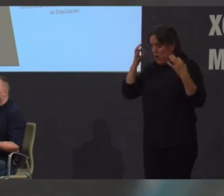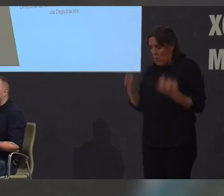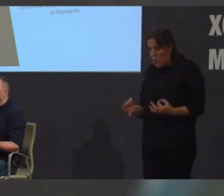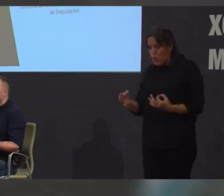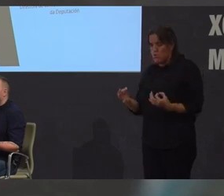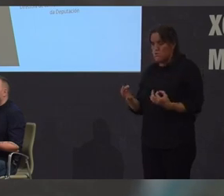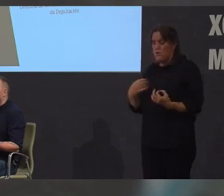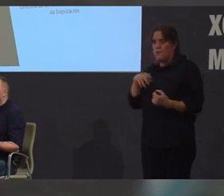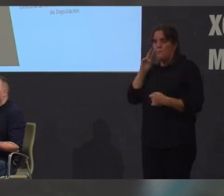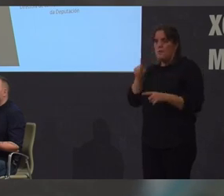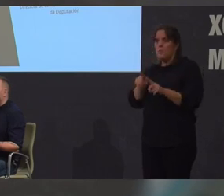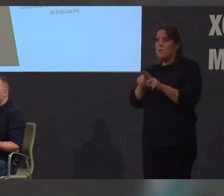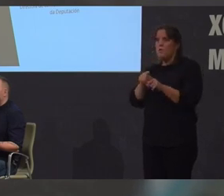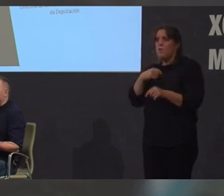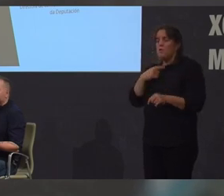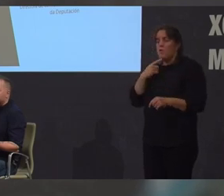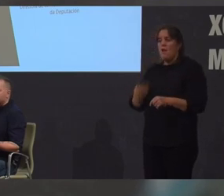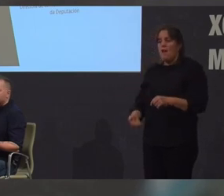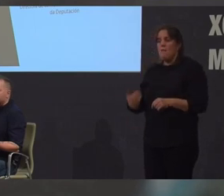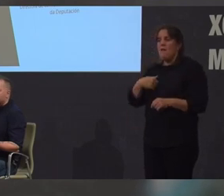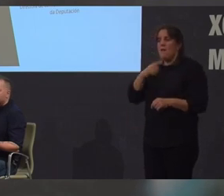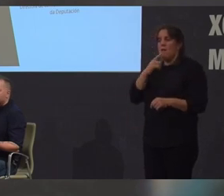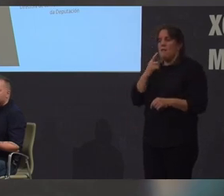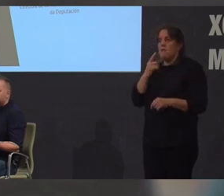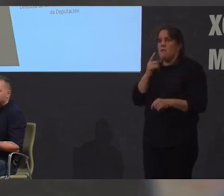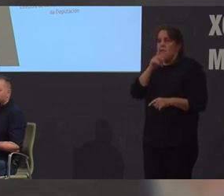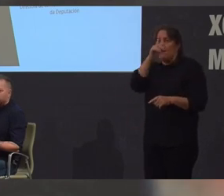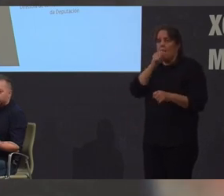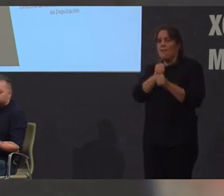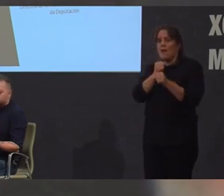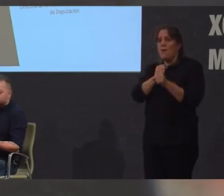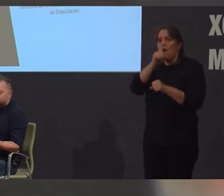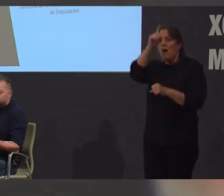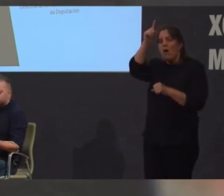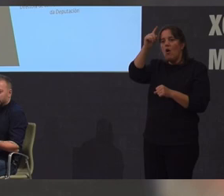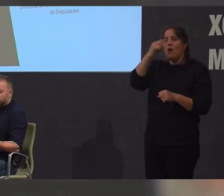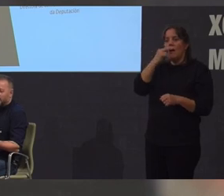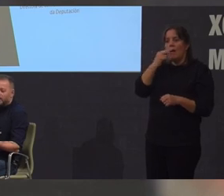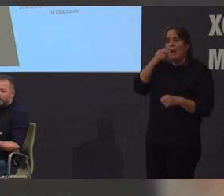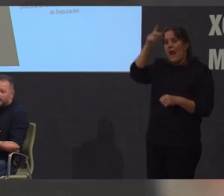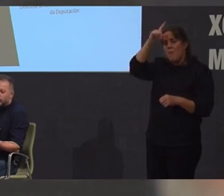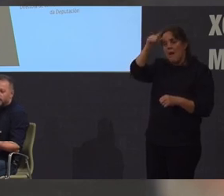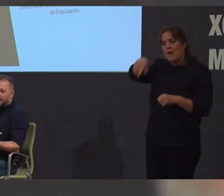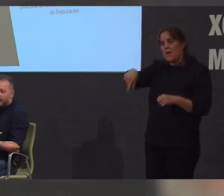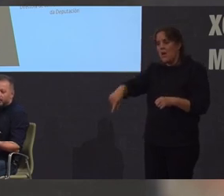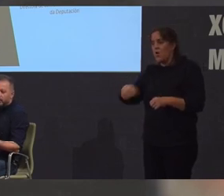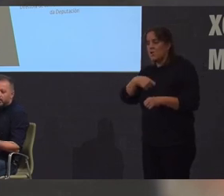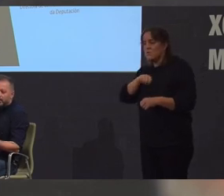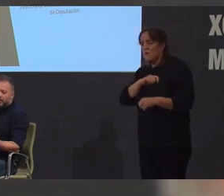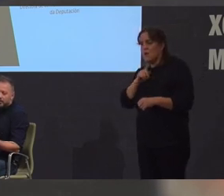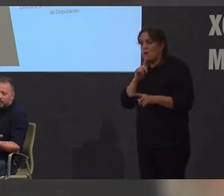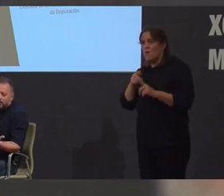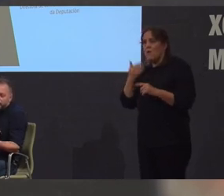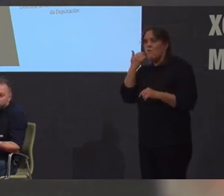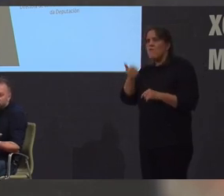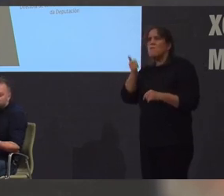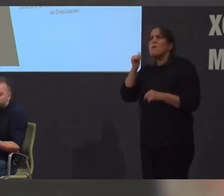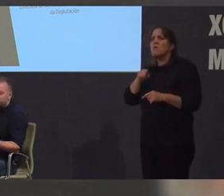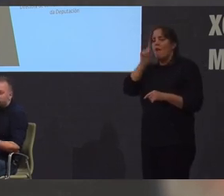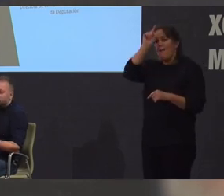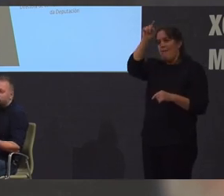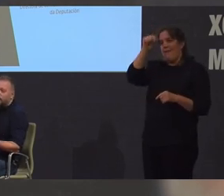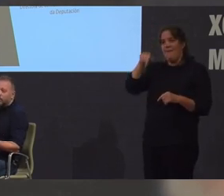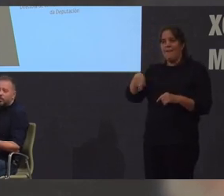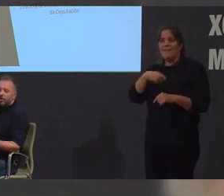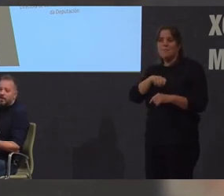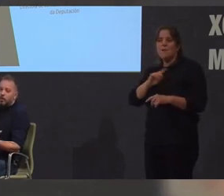más grave que se use trabajo en Auschwitz que trabajo republicano. O sea, te suena más mal, te suena más feo. Te suena más